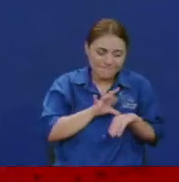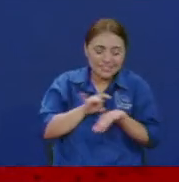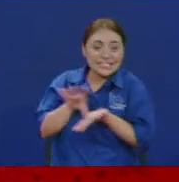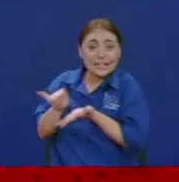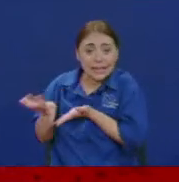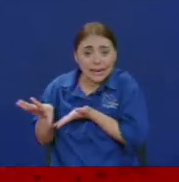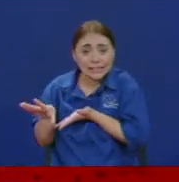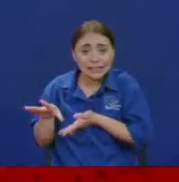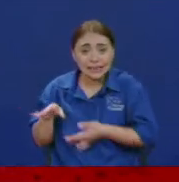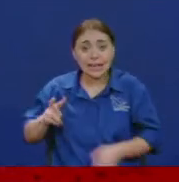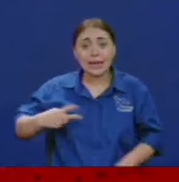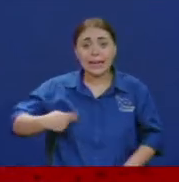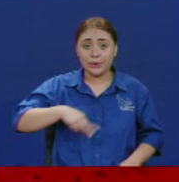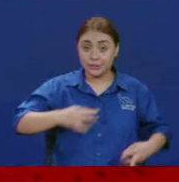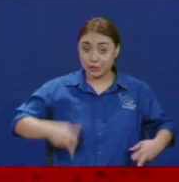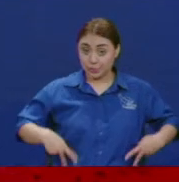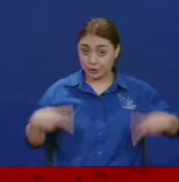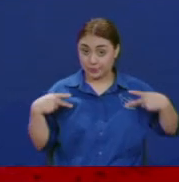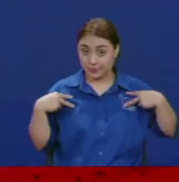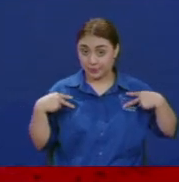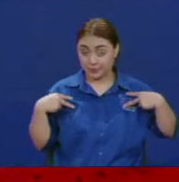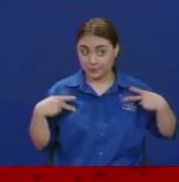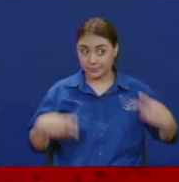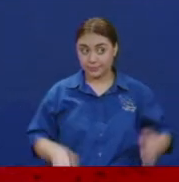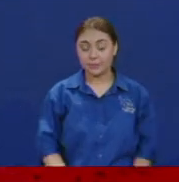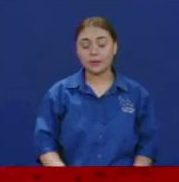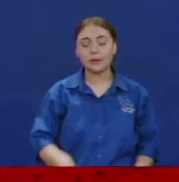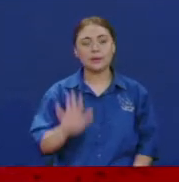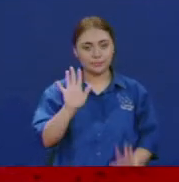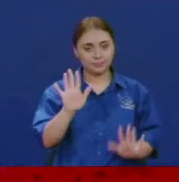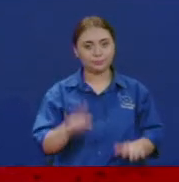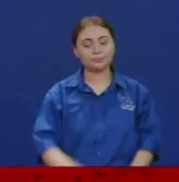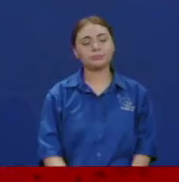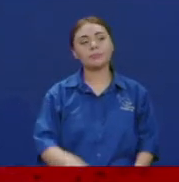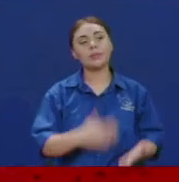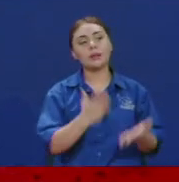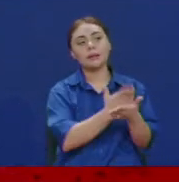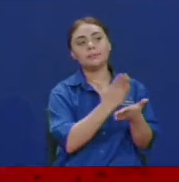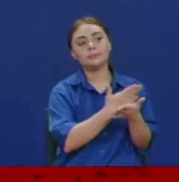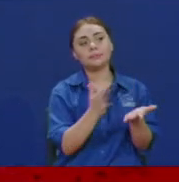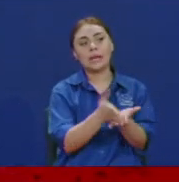es una levadura. Está aquí conmigo, ¿verdad? Mateo 5:11,